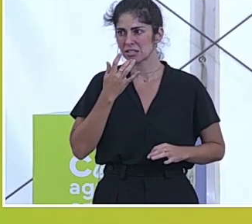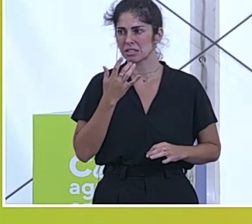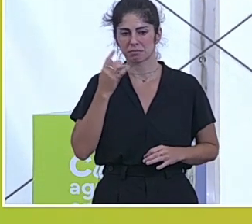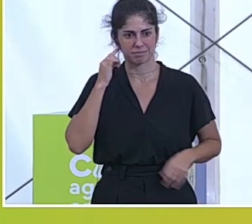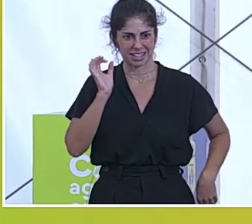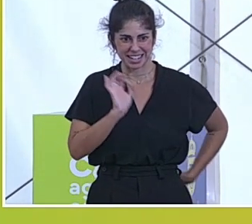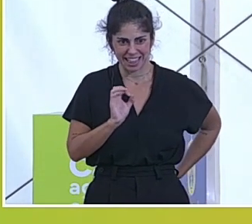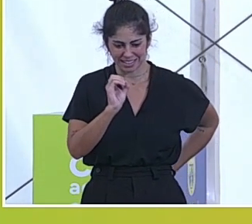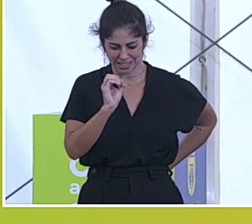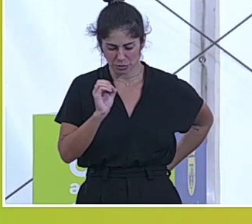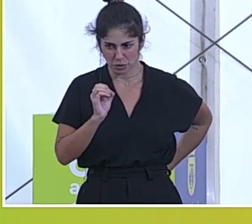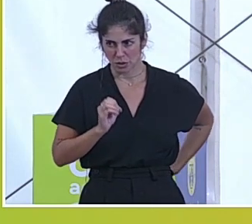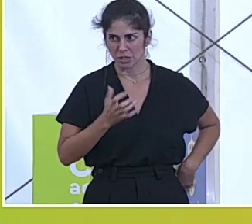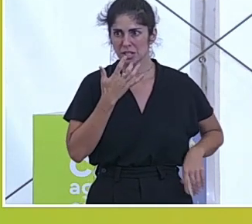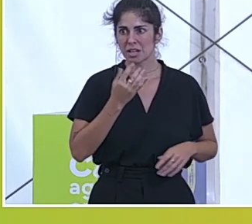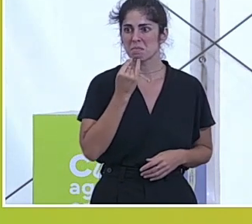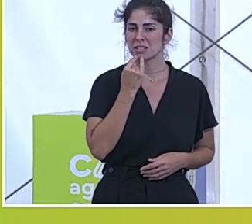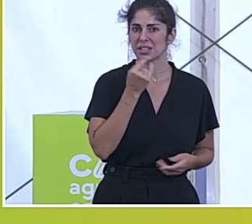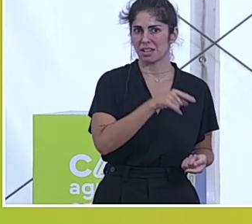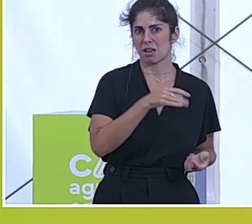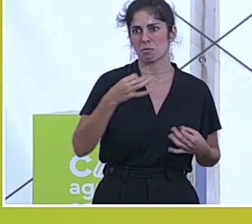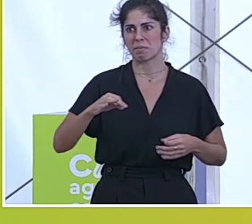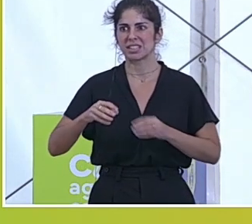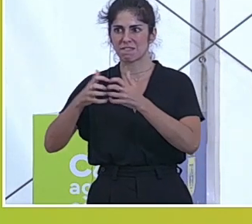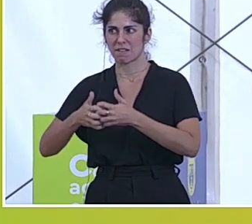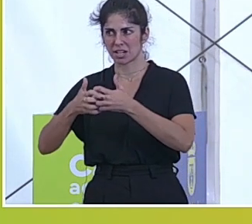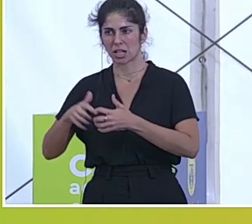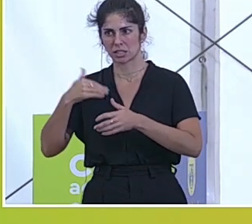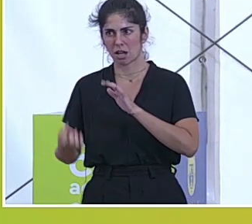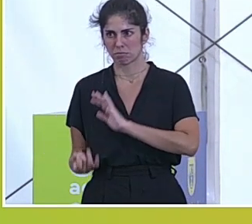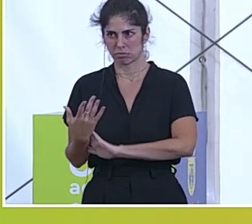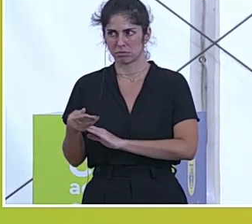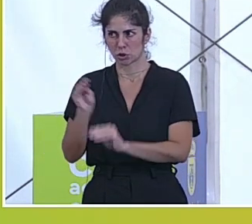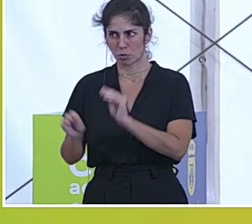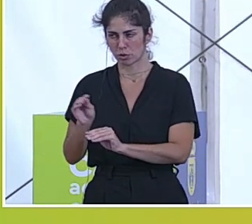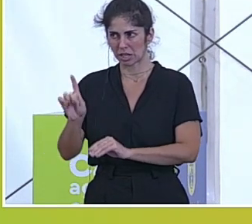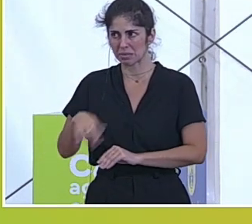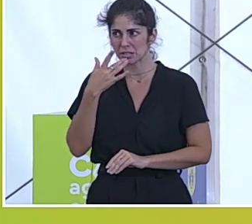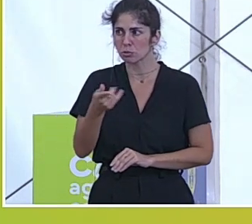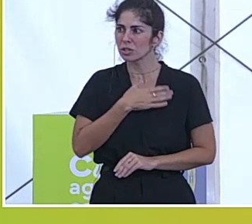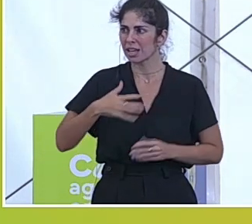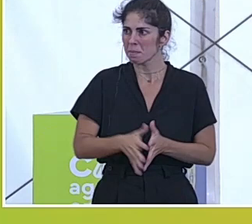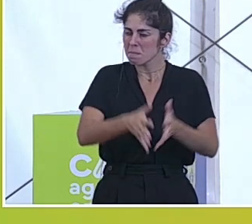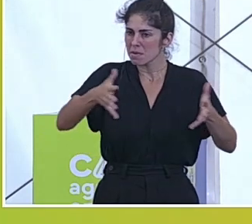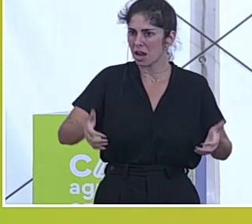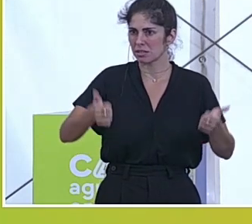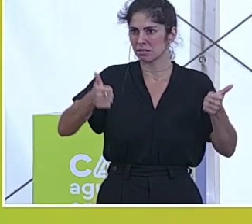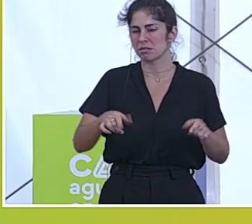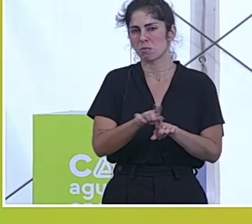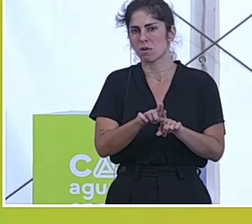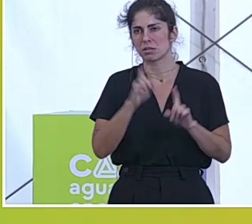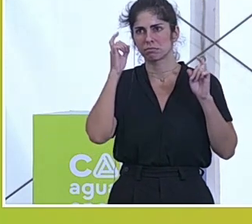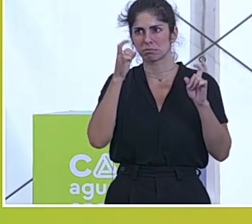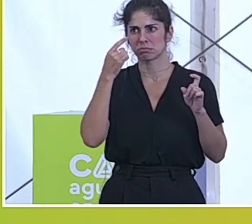los fabricantes suelen proveer su solución. Pero si tú quieres incrementar el sistema intentando plantear pues, el uso